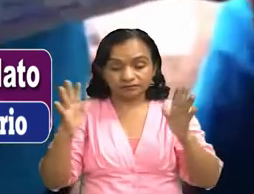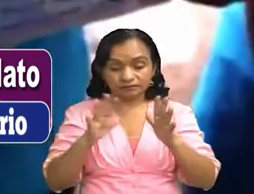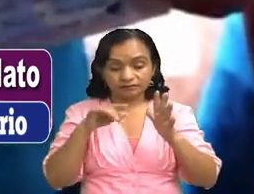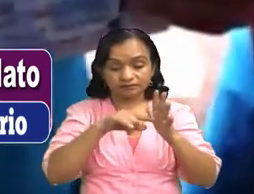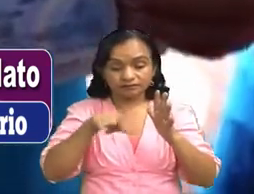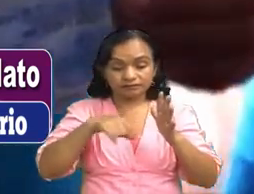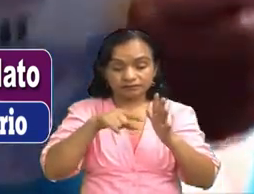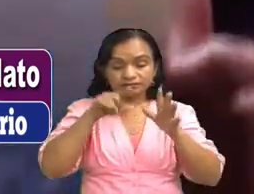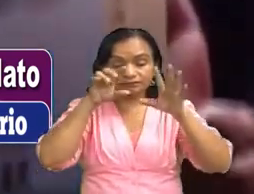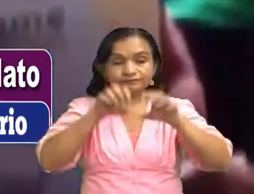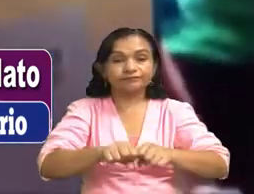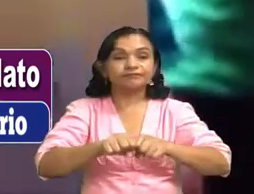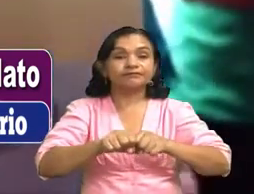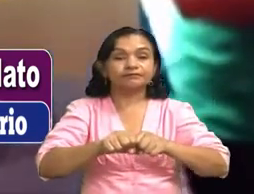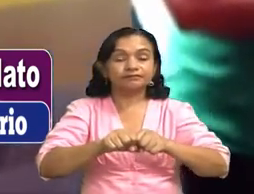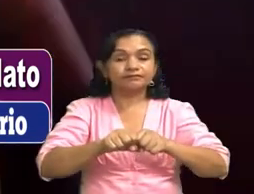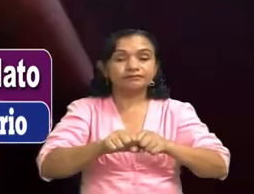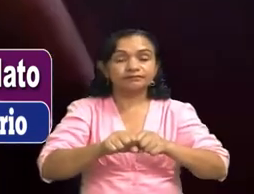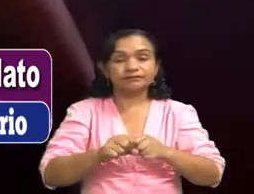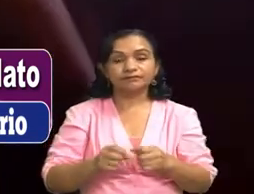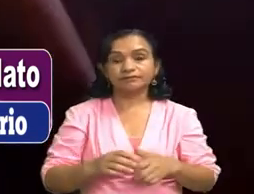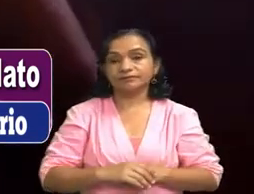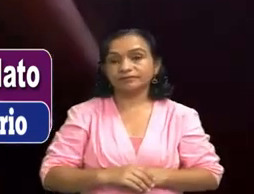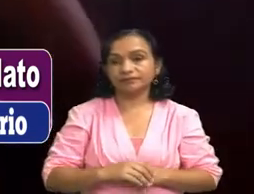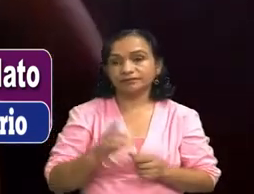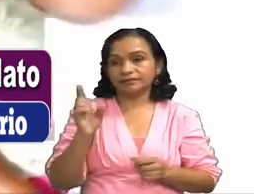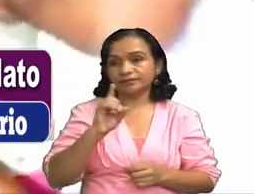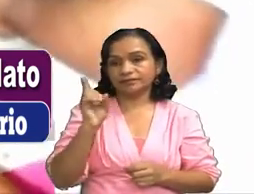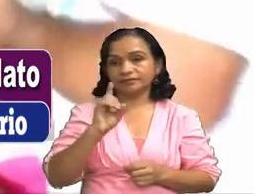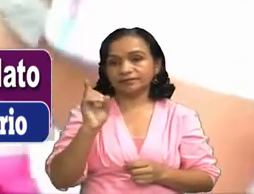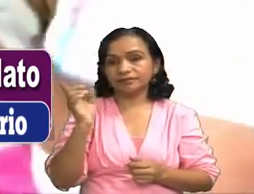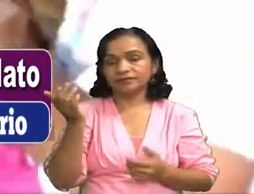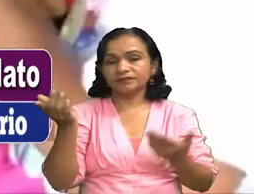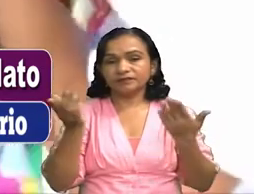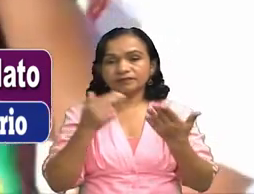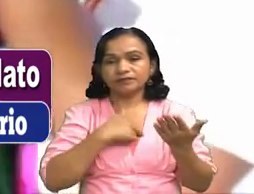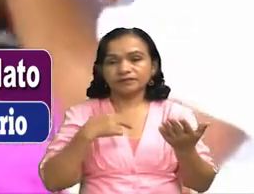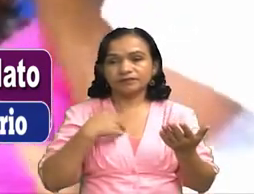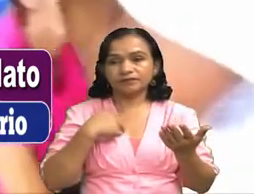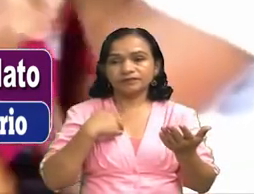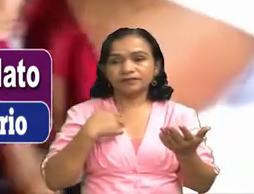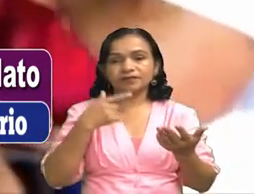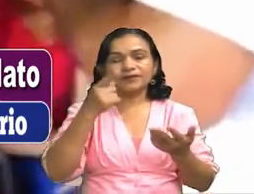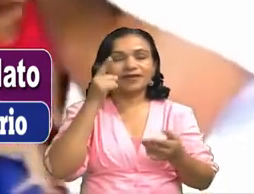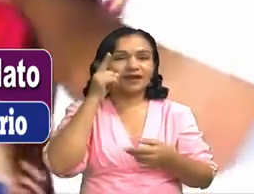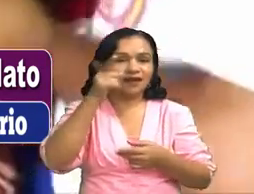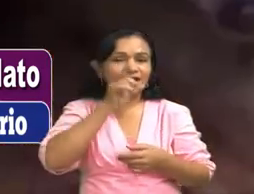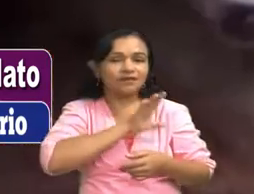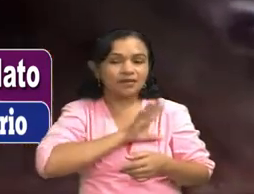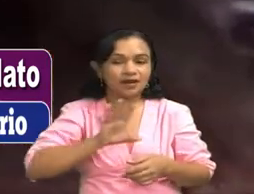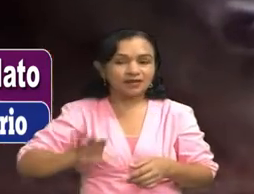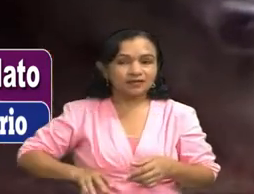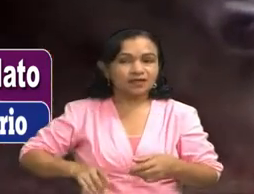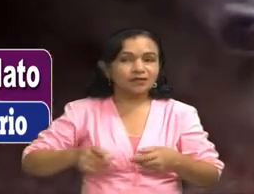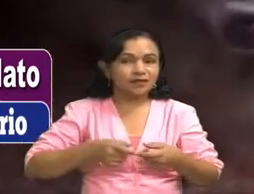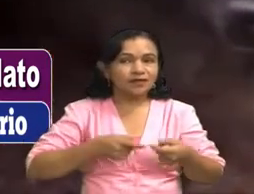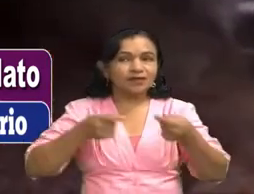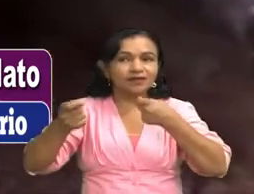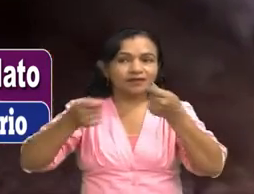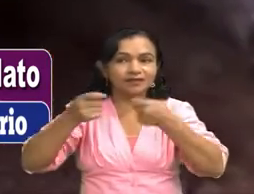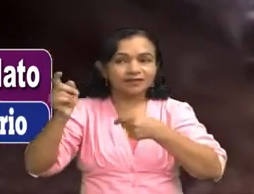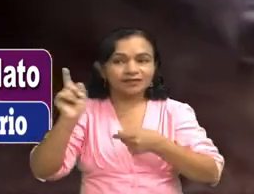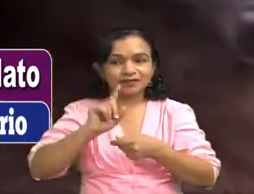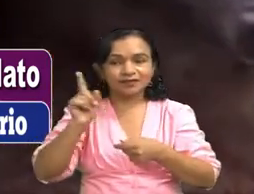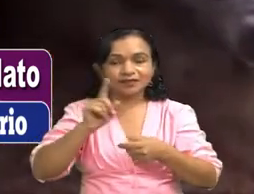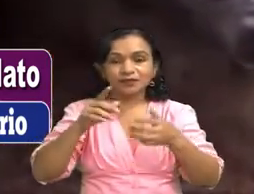¿Dónde mandar los lácteos? Porque todo el mundo dice, no, entonces es la pupusa que dijo el ingeniero ahorita. No. Mandamos a